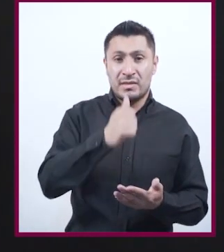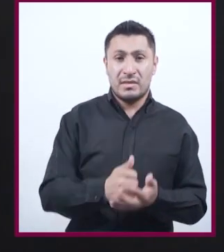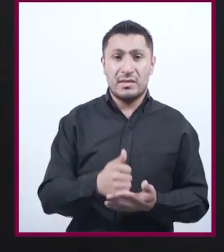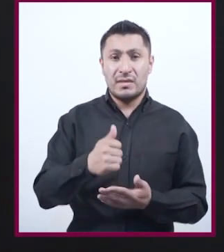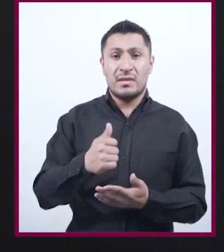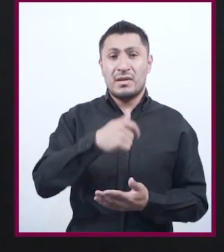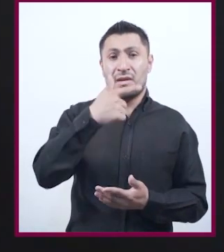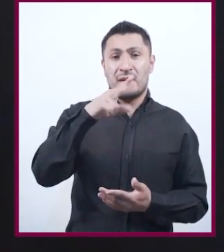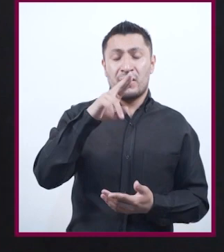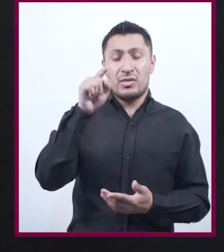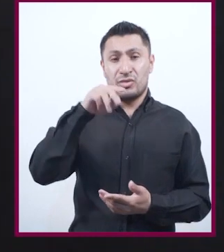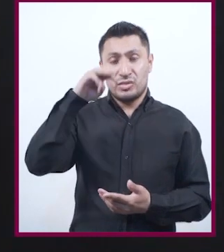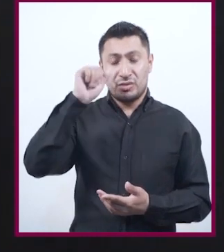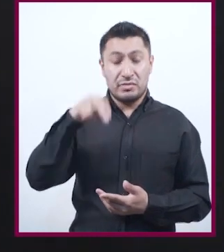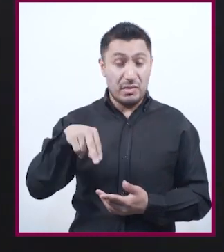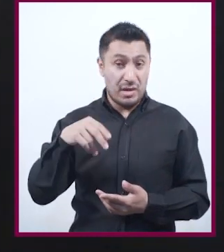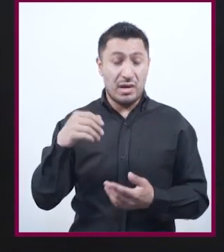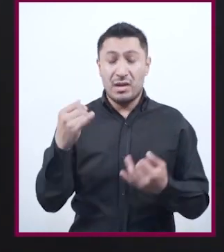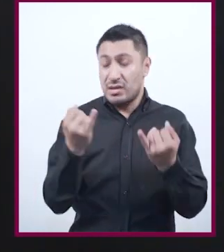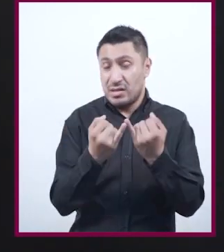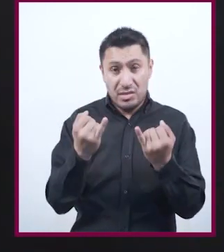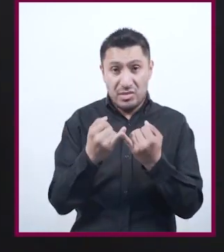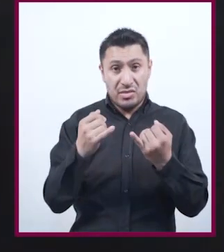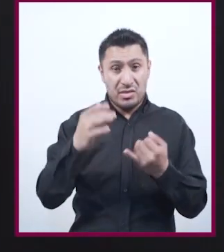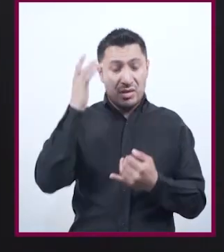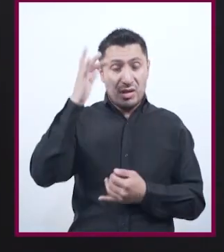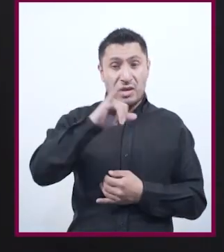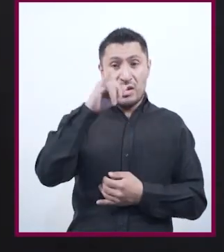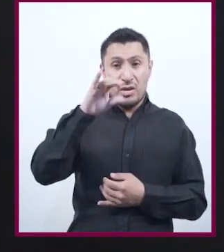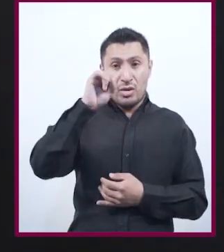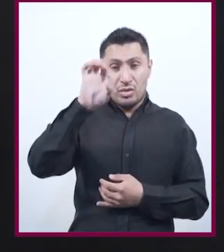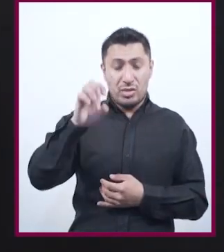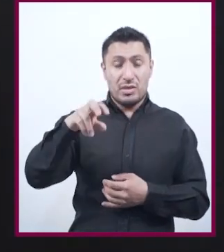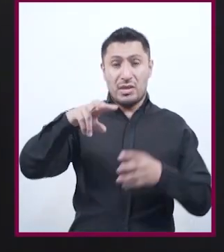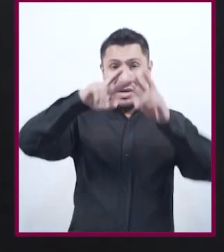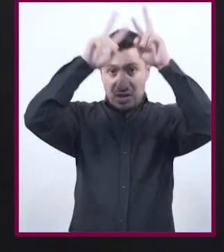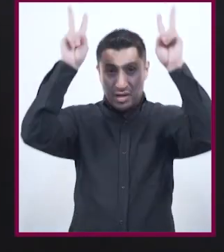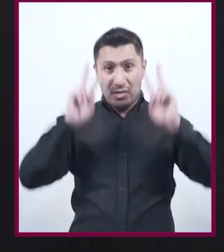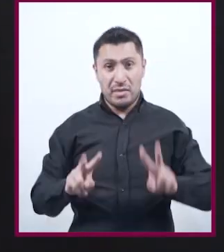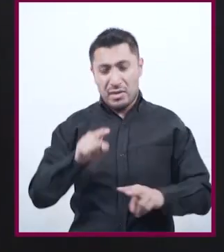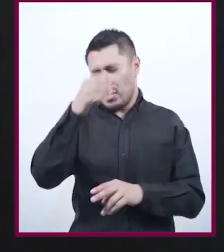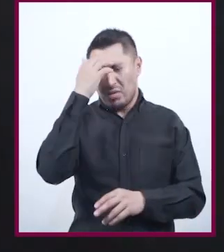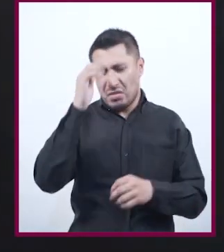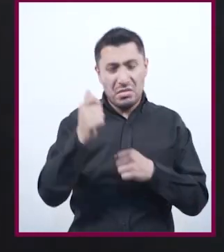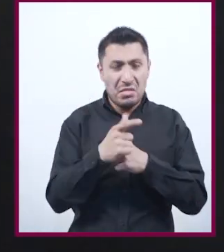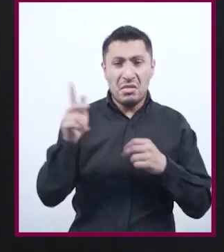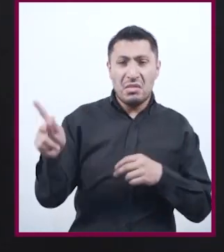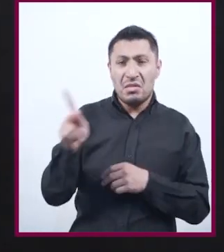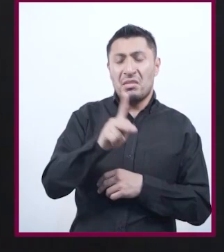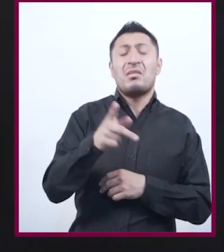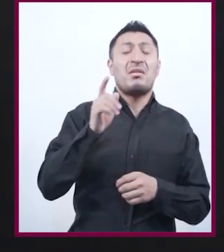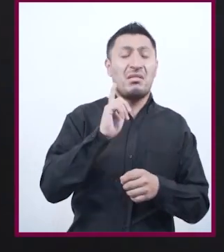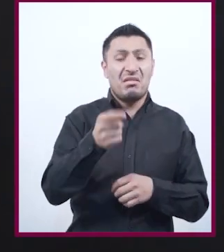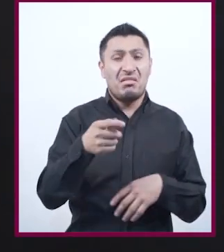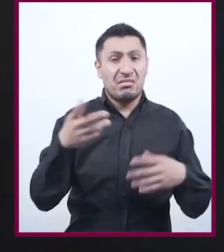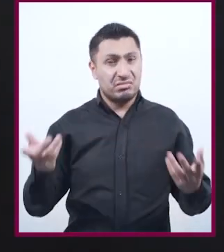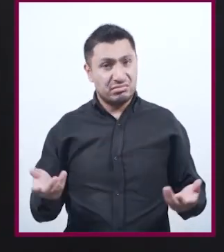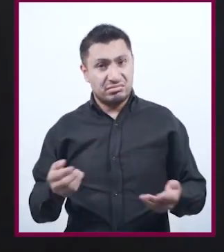Ciudad Guzmán, en el caso de San José y la Virgen. ¿Conoces algún relato semejante? ¿Qué querrá